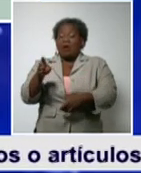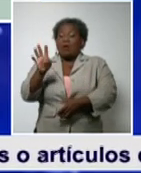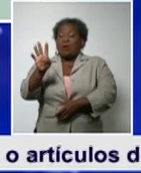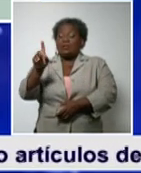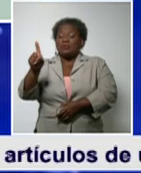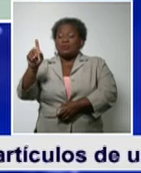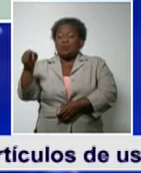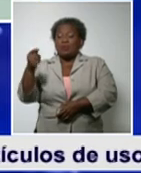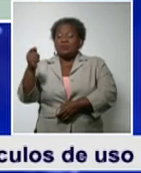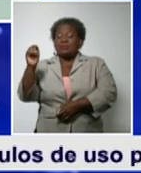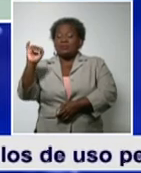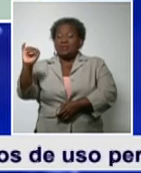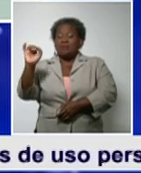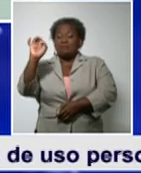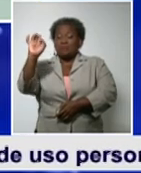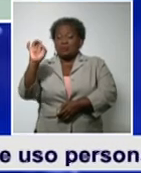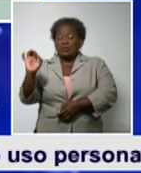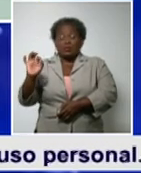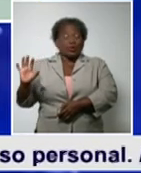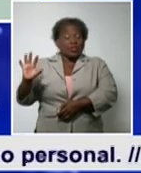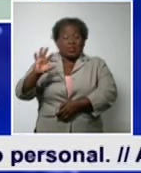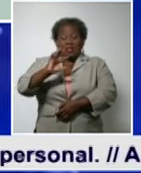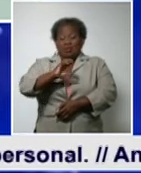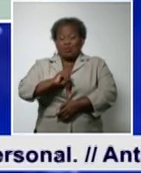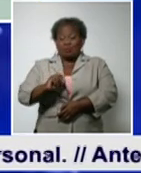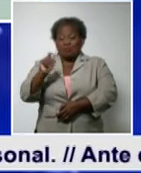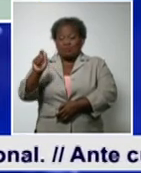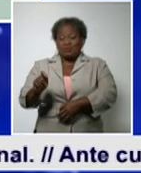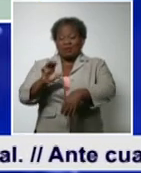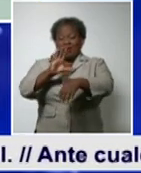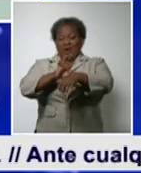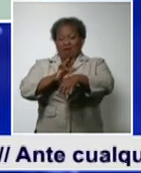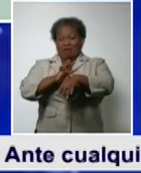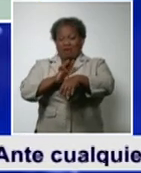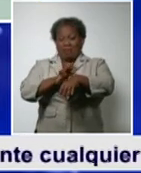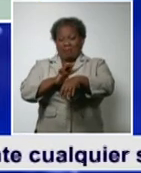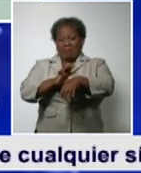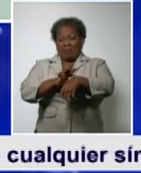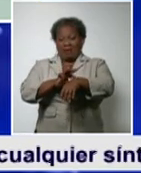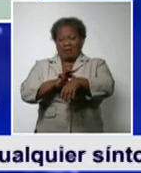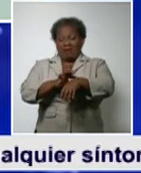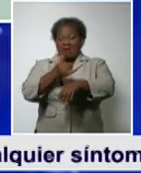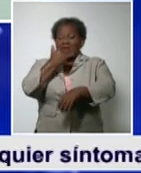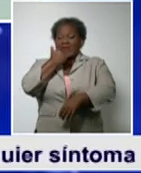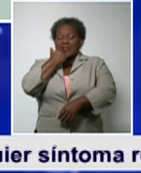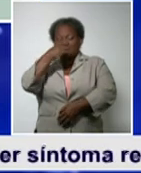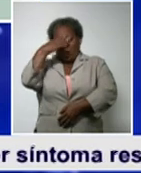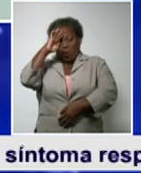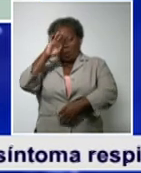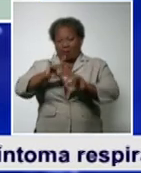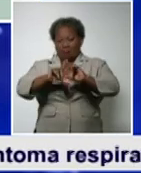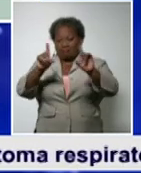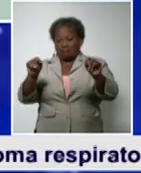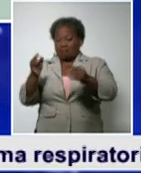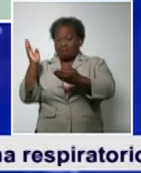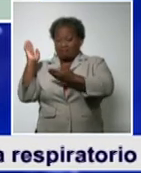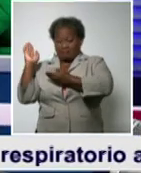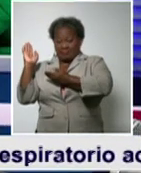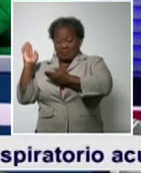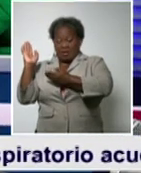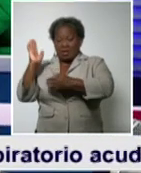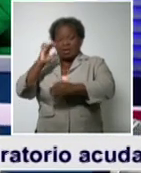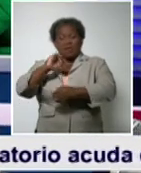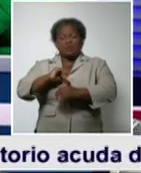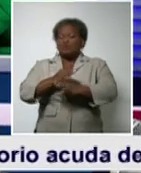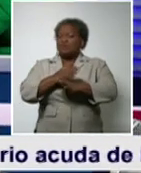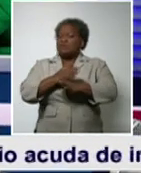41,6% de todos los casos de la incidencia de nuestro país. No quiere decir, porque